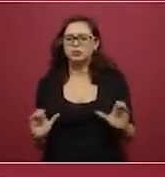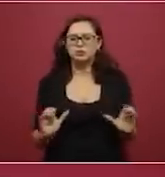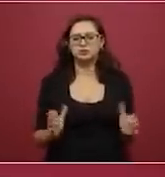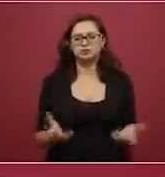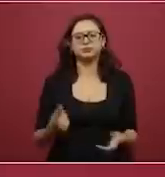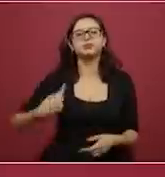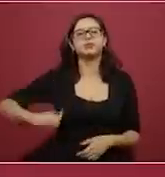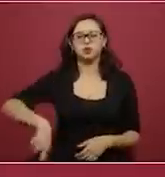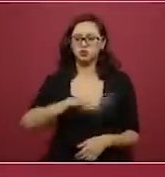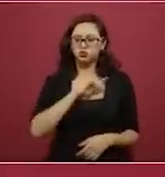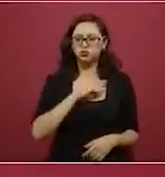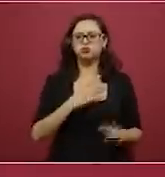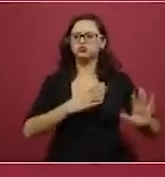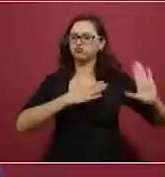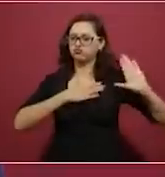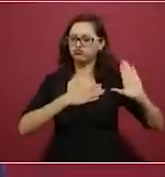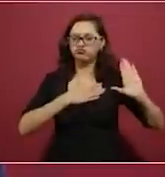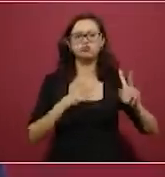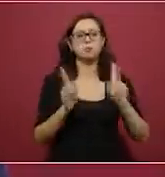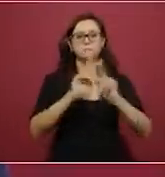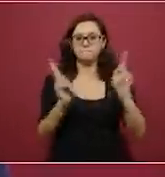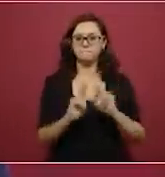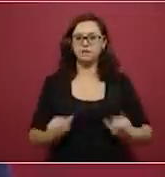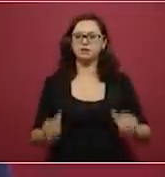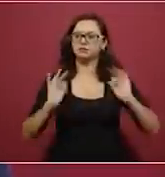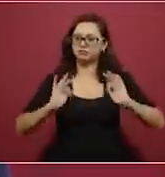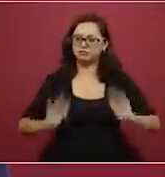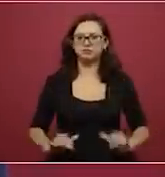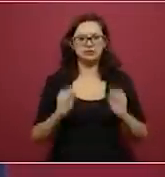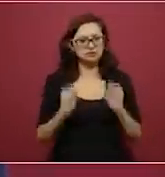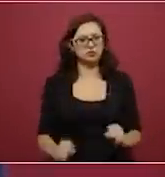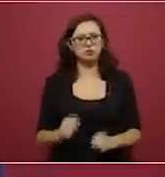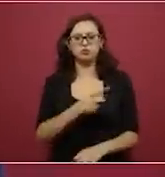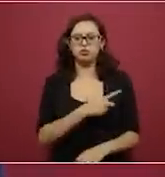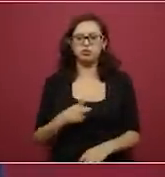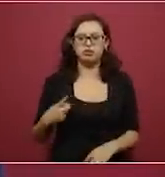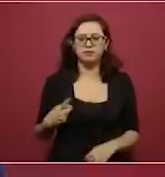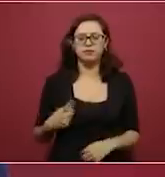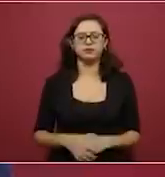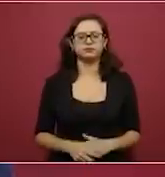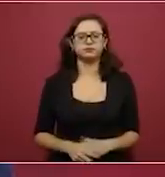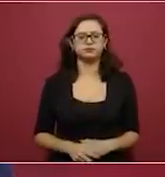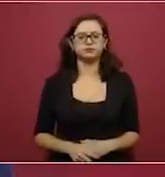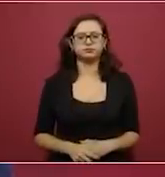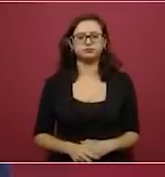de garantizar la paz y la tranquilidad en nuestro país sí